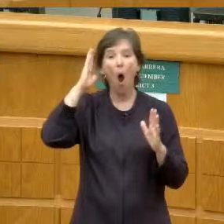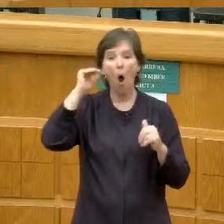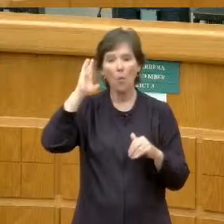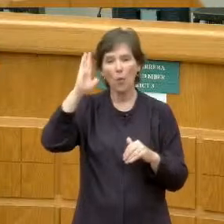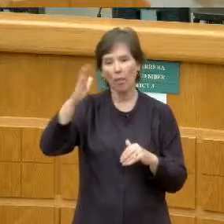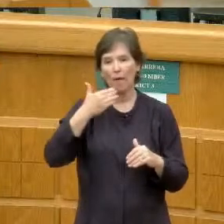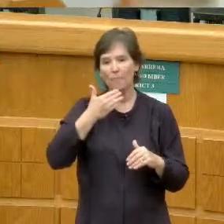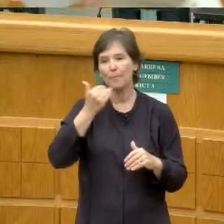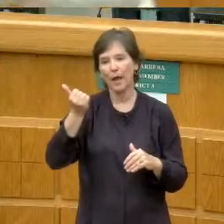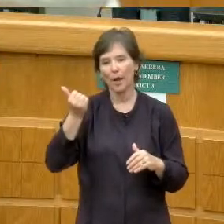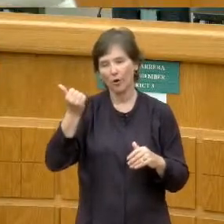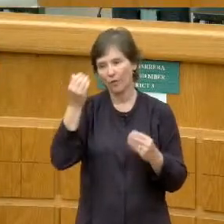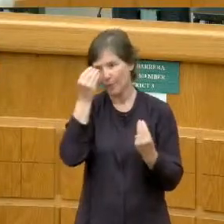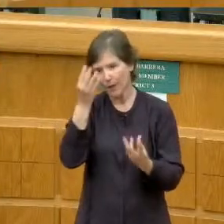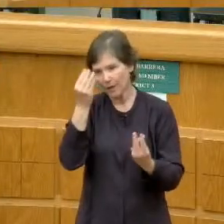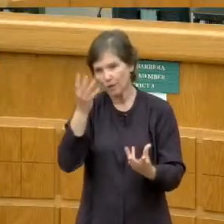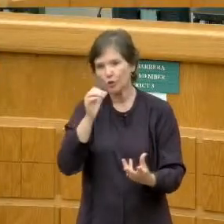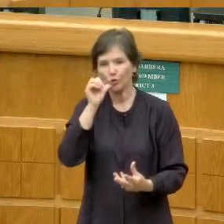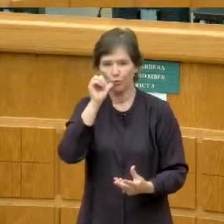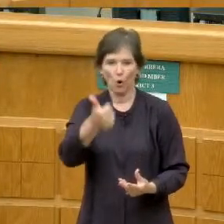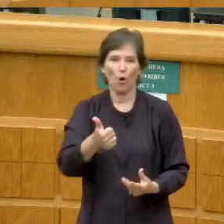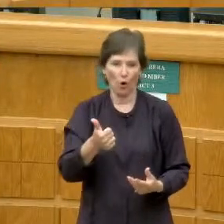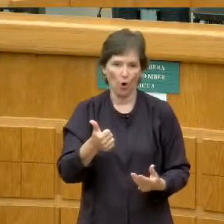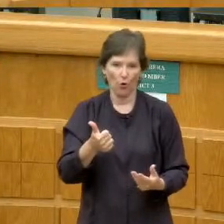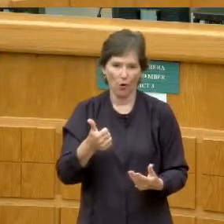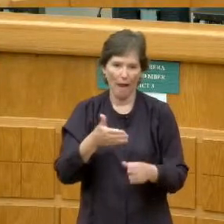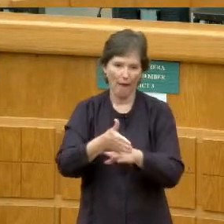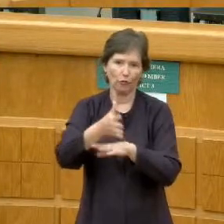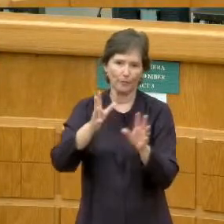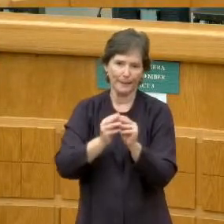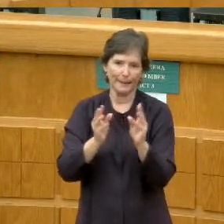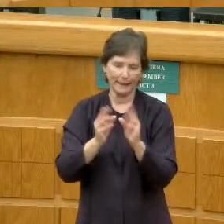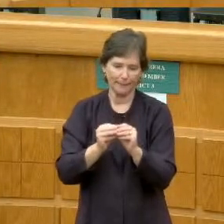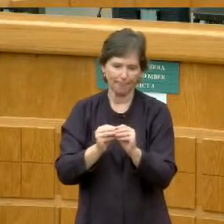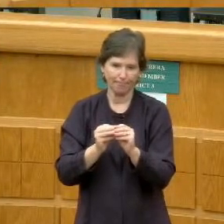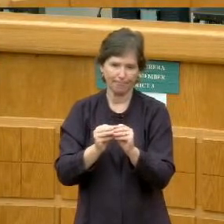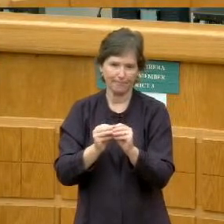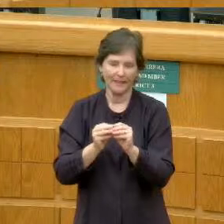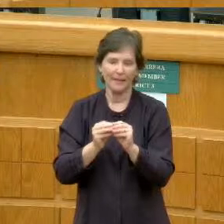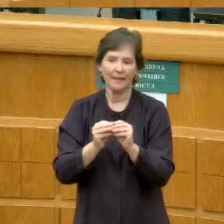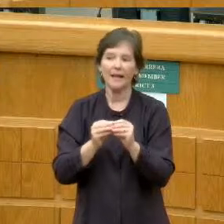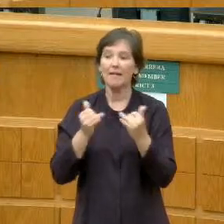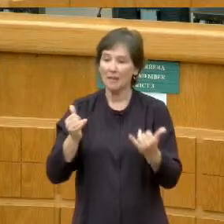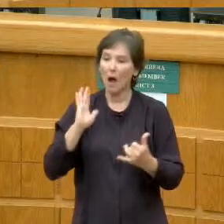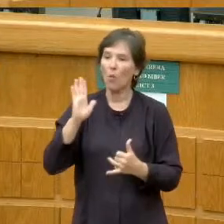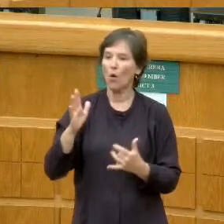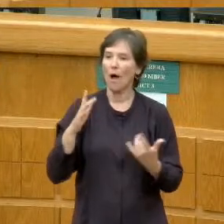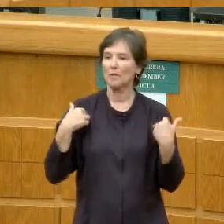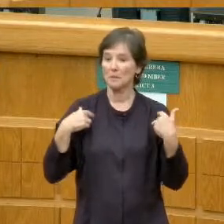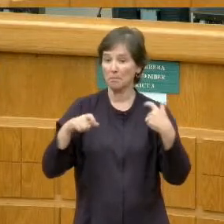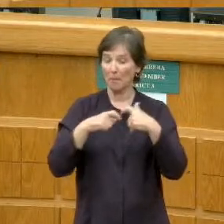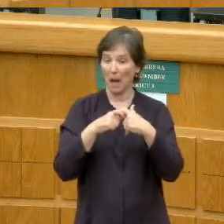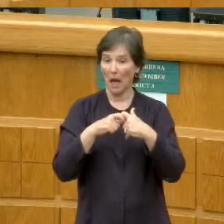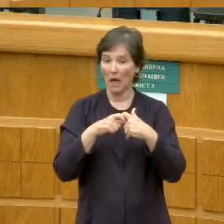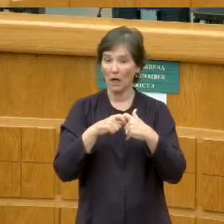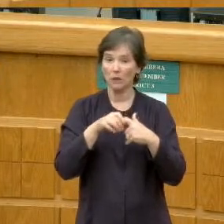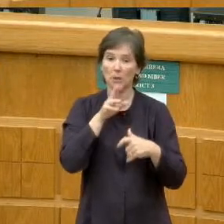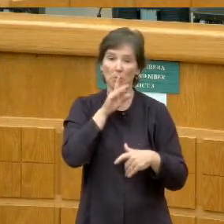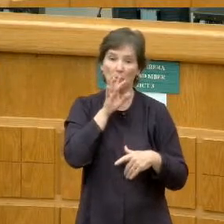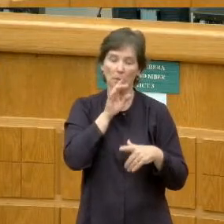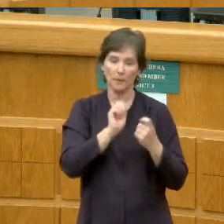Hace menos de 2 semanas anuncié el cierre de las playas para los vehículos. Mientras eso sucedía, tuvimos el paso de Hannah. La buena noticia es que no se